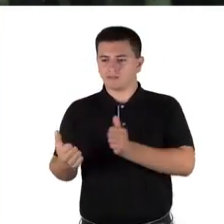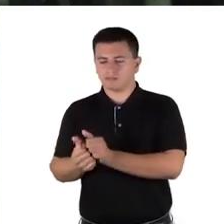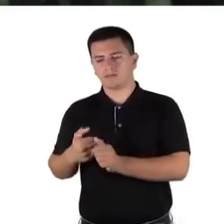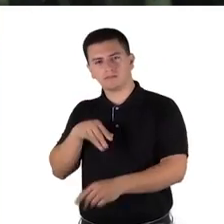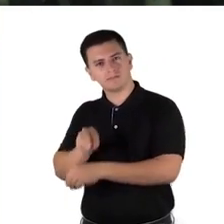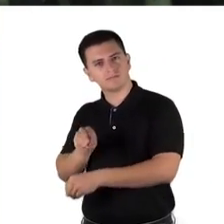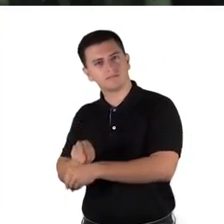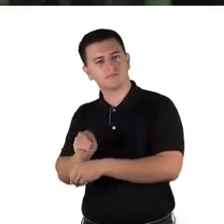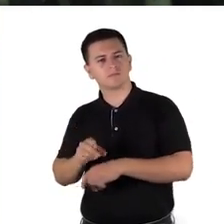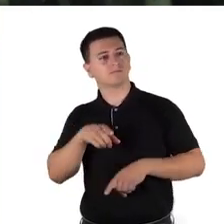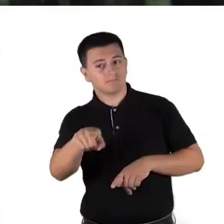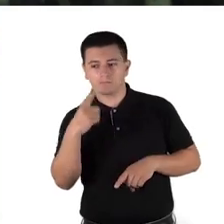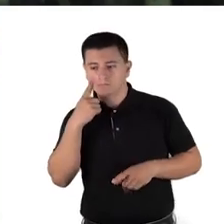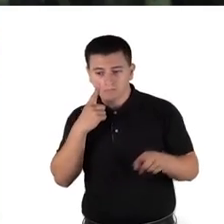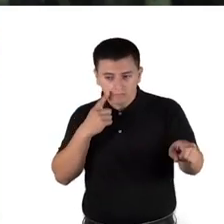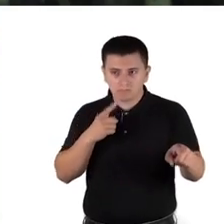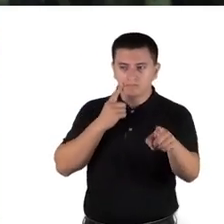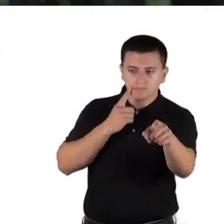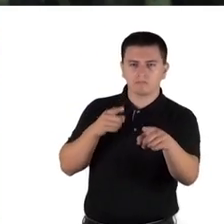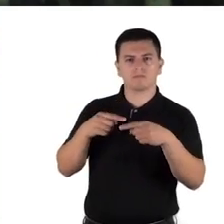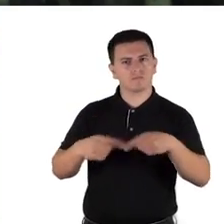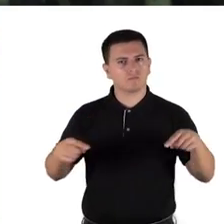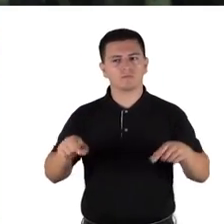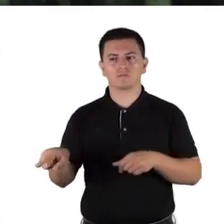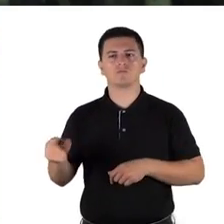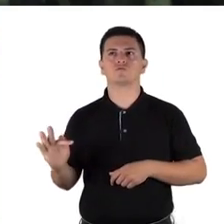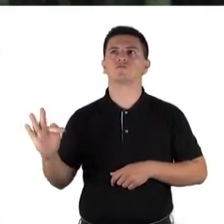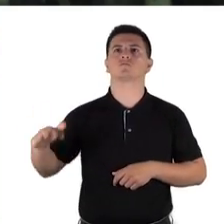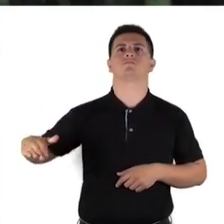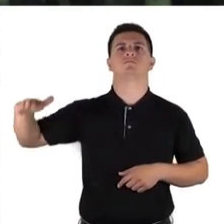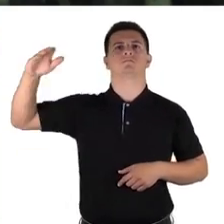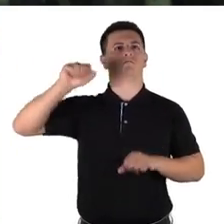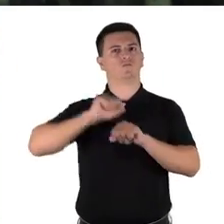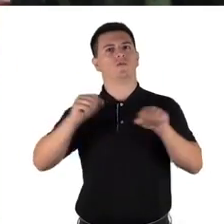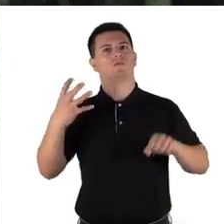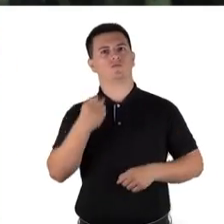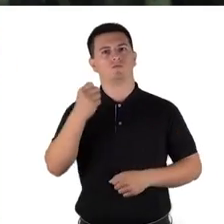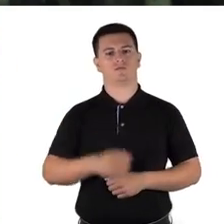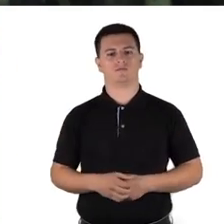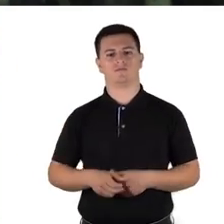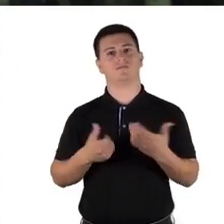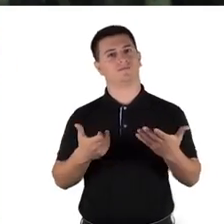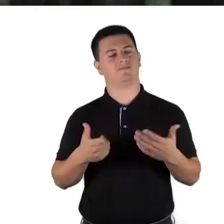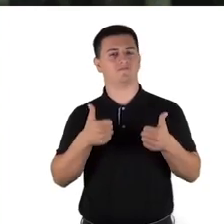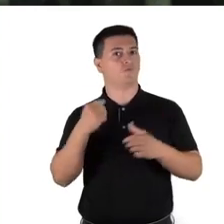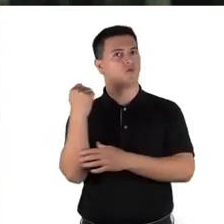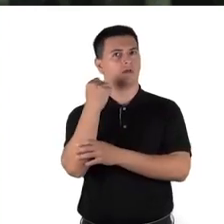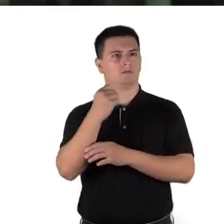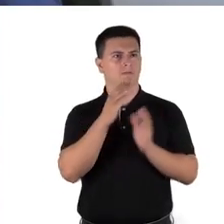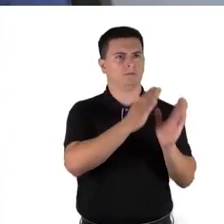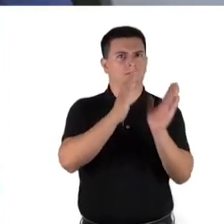tíos, como aprovechar los espacios que los compartimos con los niños para enseñarles cosas rutinarias que les van a servir luego en la